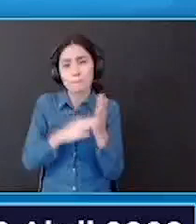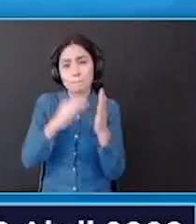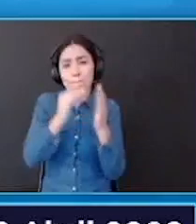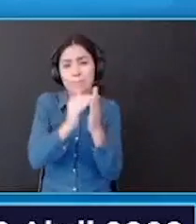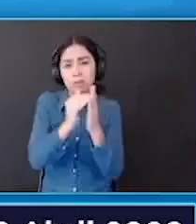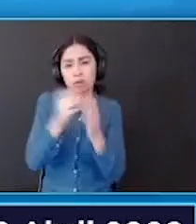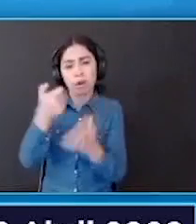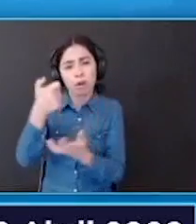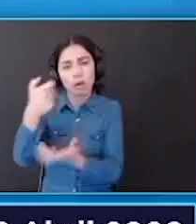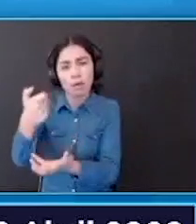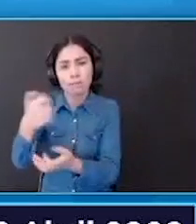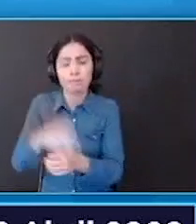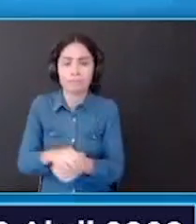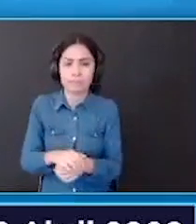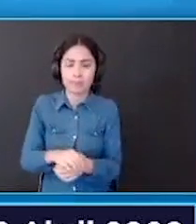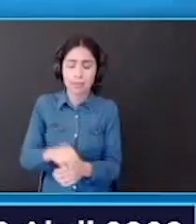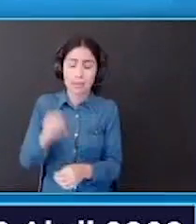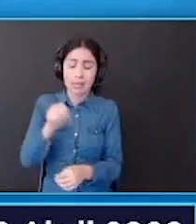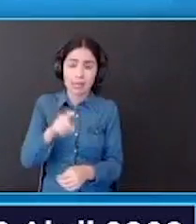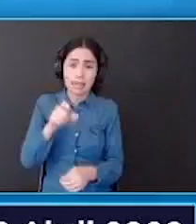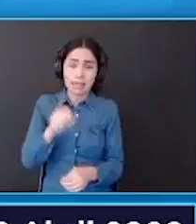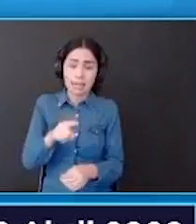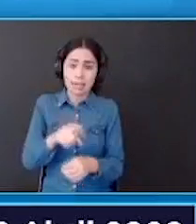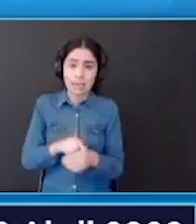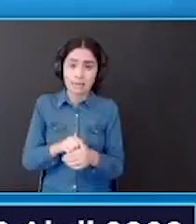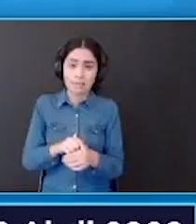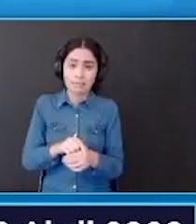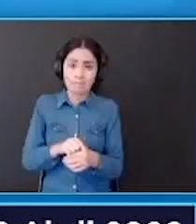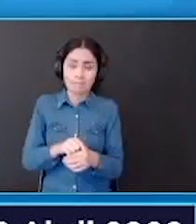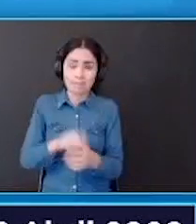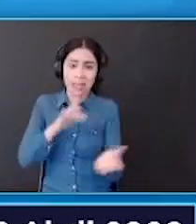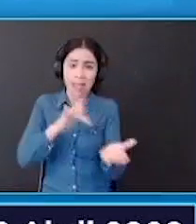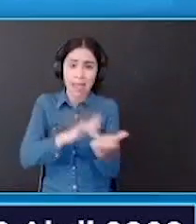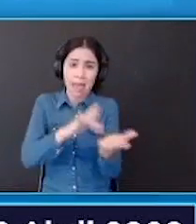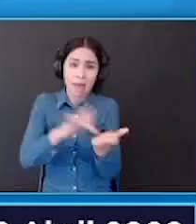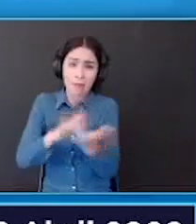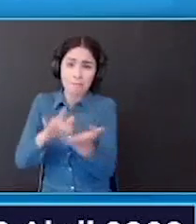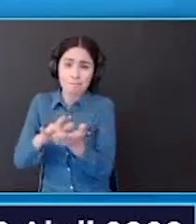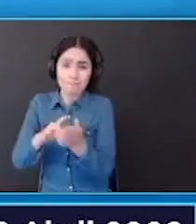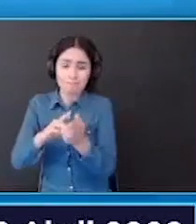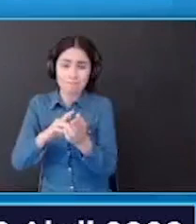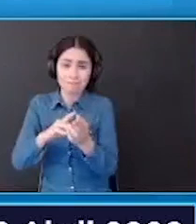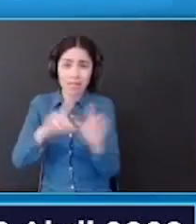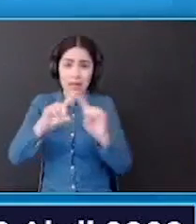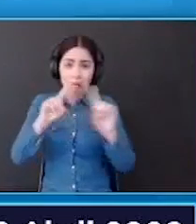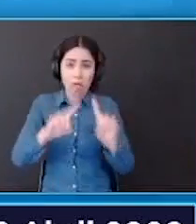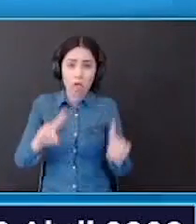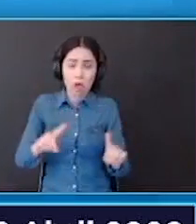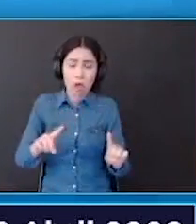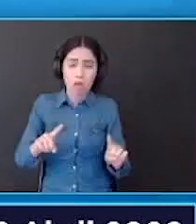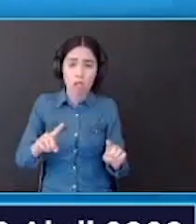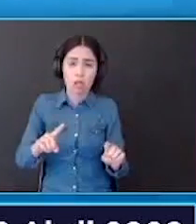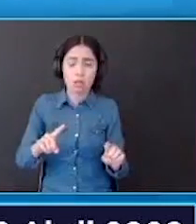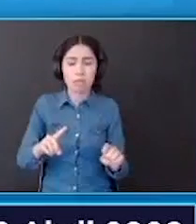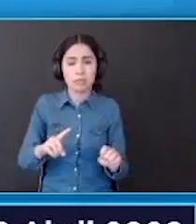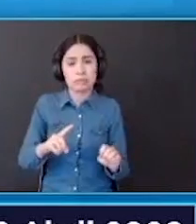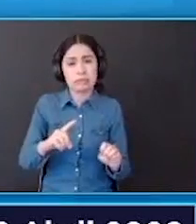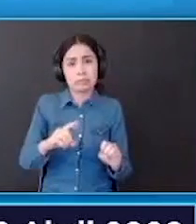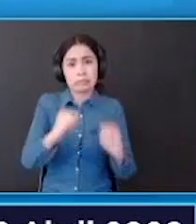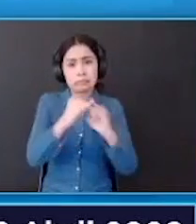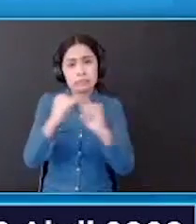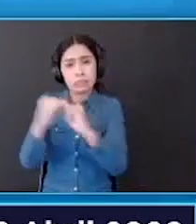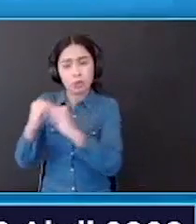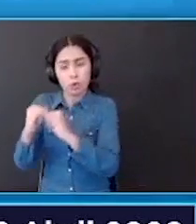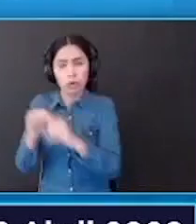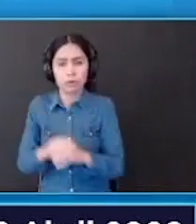la colaboración, la aportación, que son reducciones en el presupuesto tanto del Poder Legislativo por 115 millones